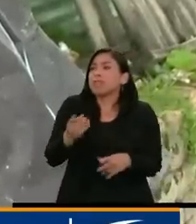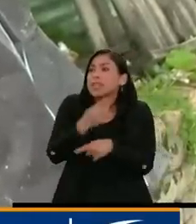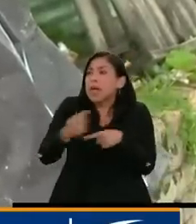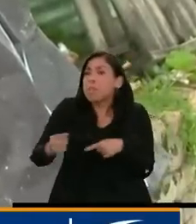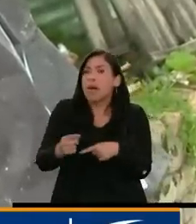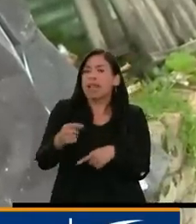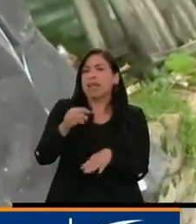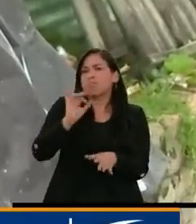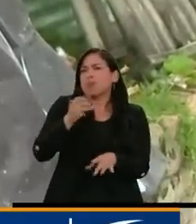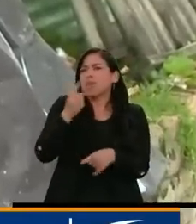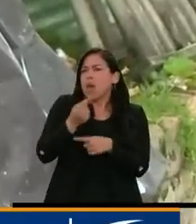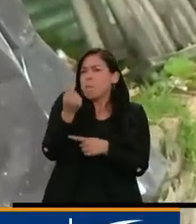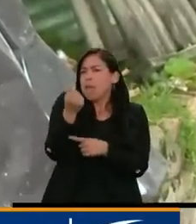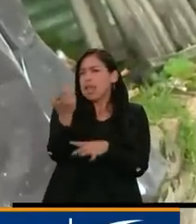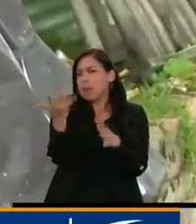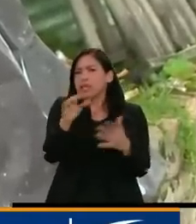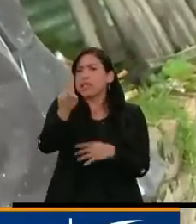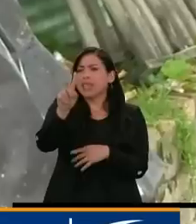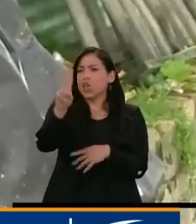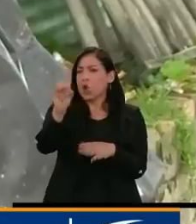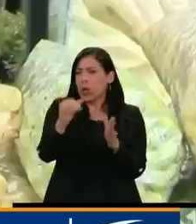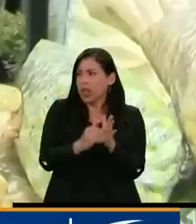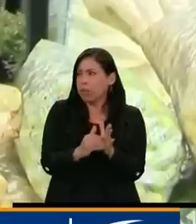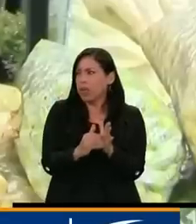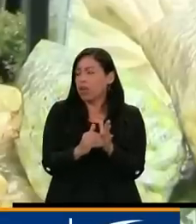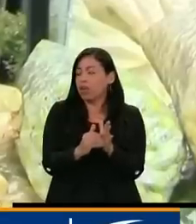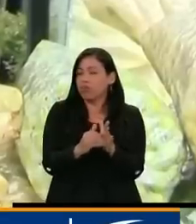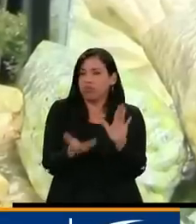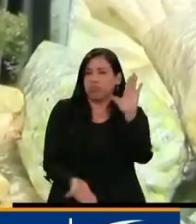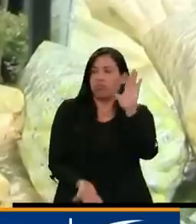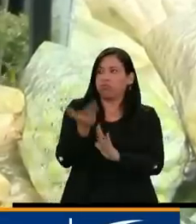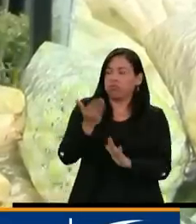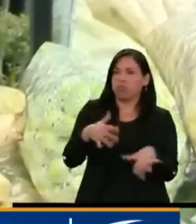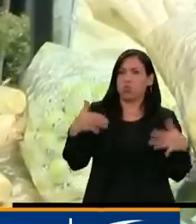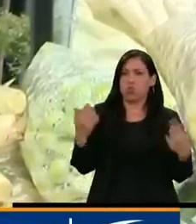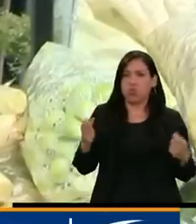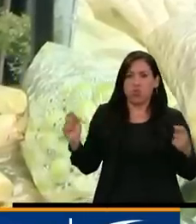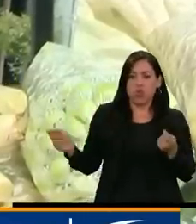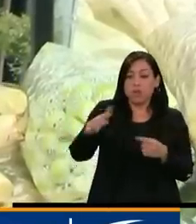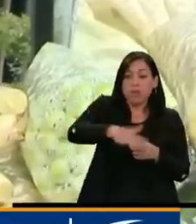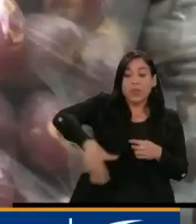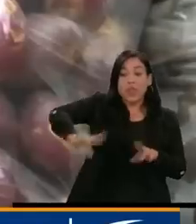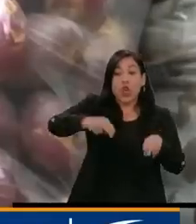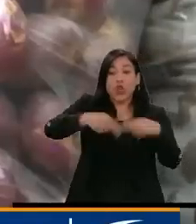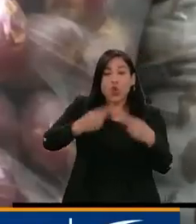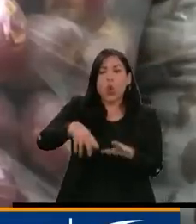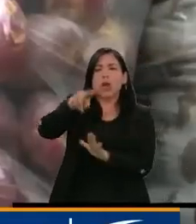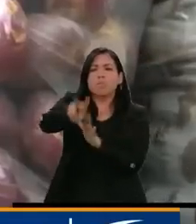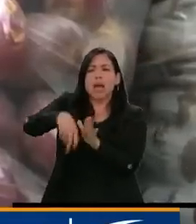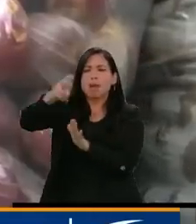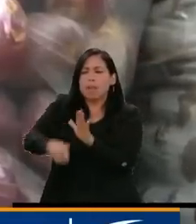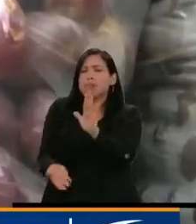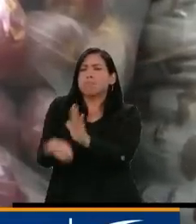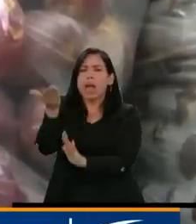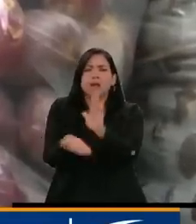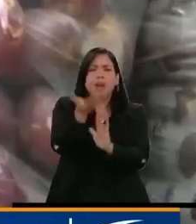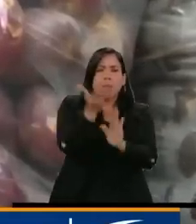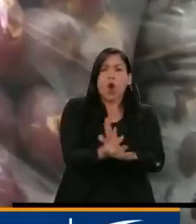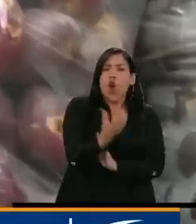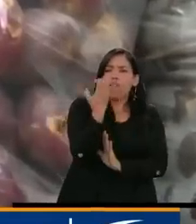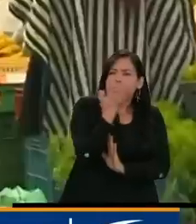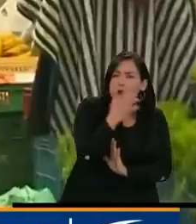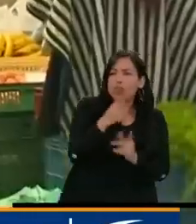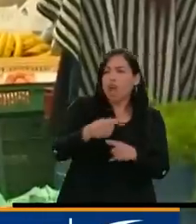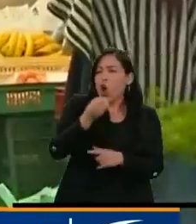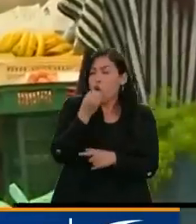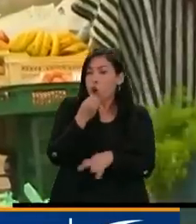ahí 120, con lo que lleva por ahí con 70. En la tierra que es considerada una de las despensas agrícolas del país, comer frutas y